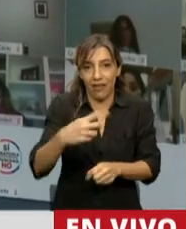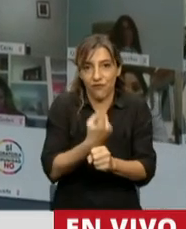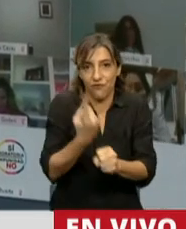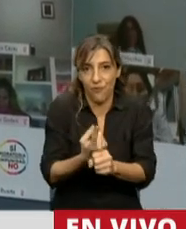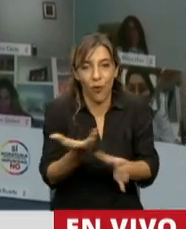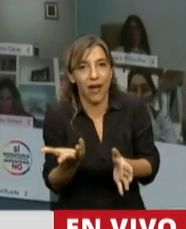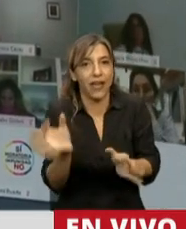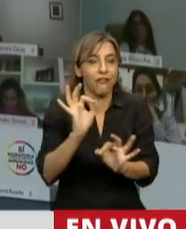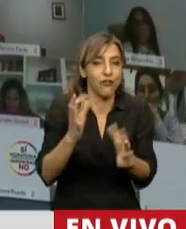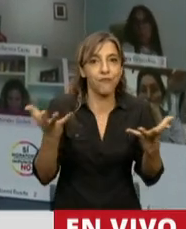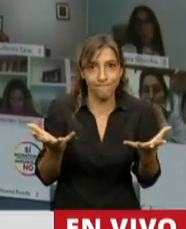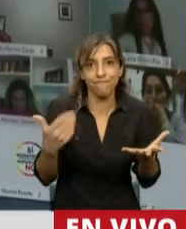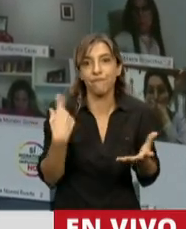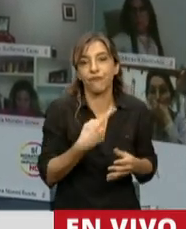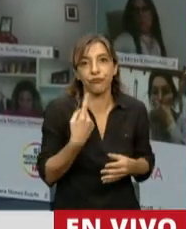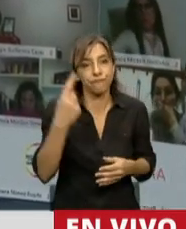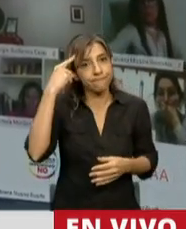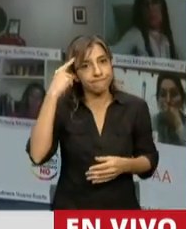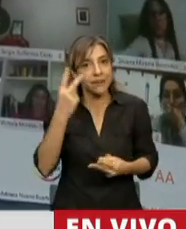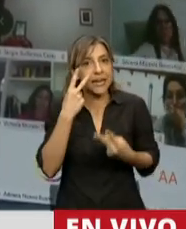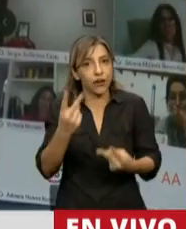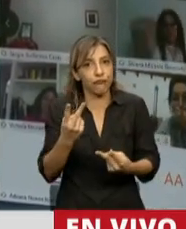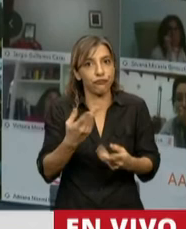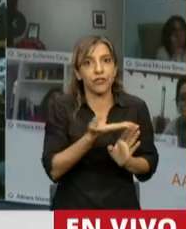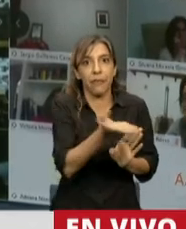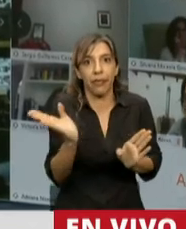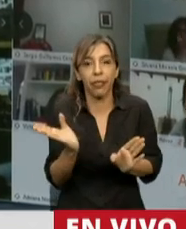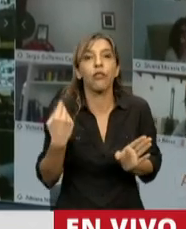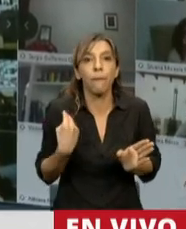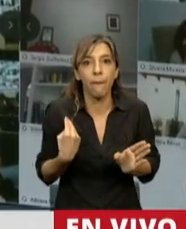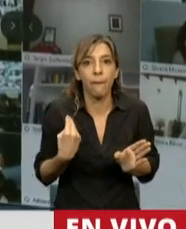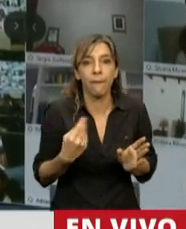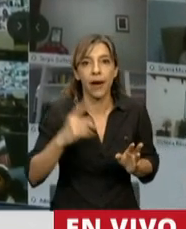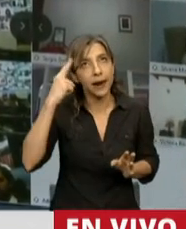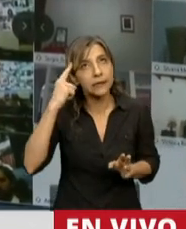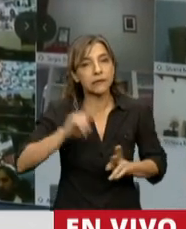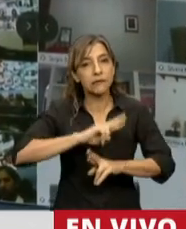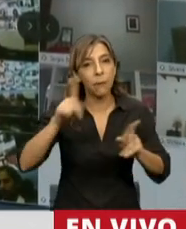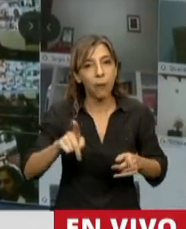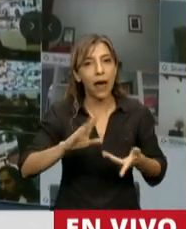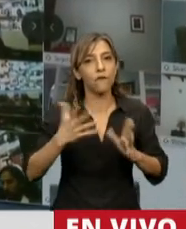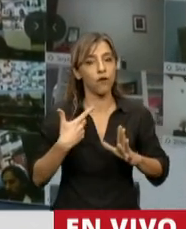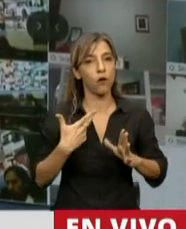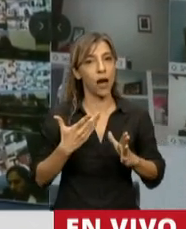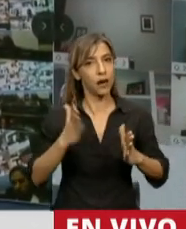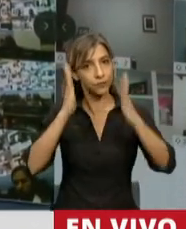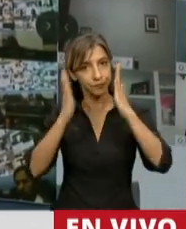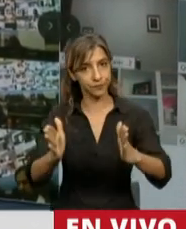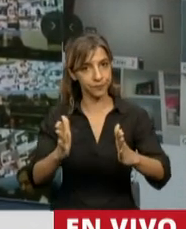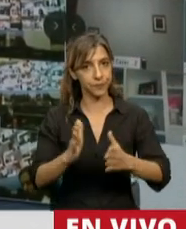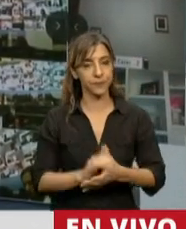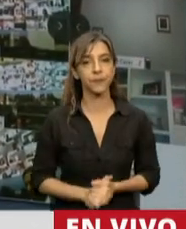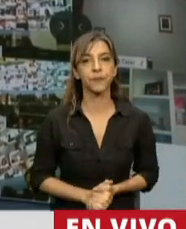planteando, haciendo un reconocimiento de las mismas, es del valor que tienen. Están